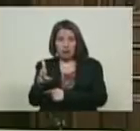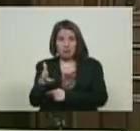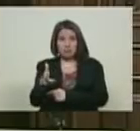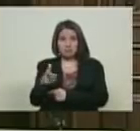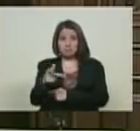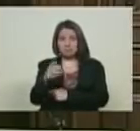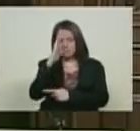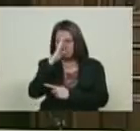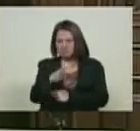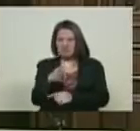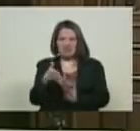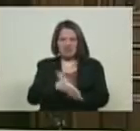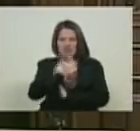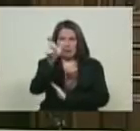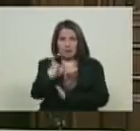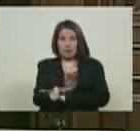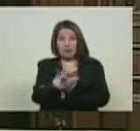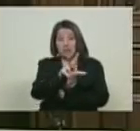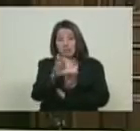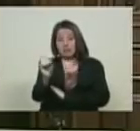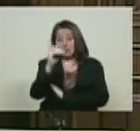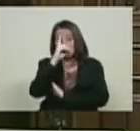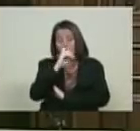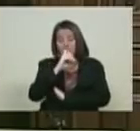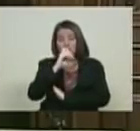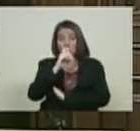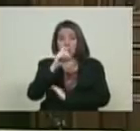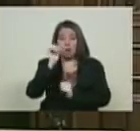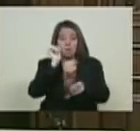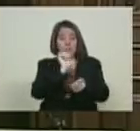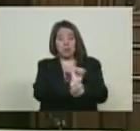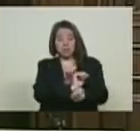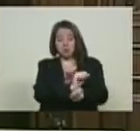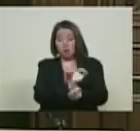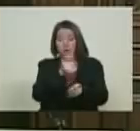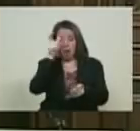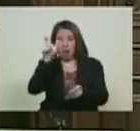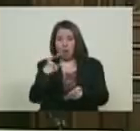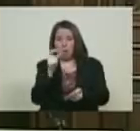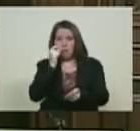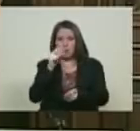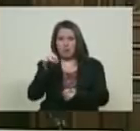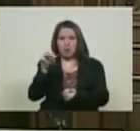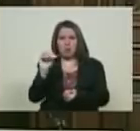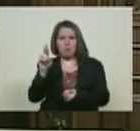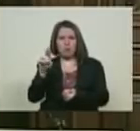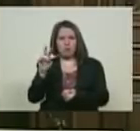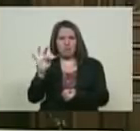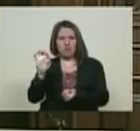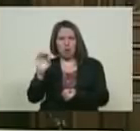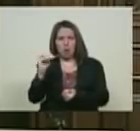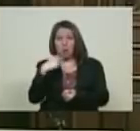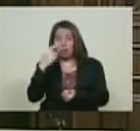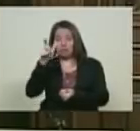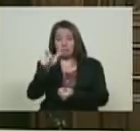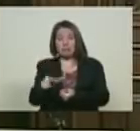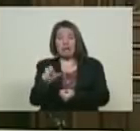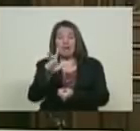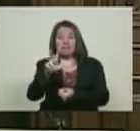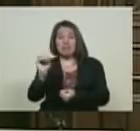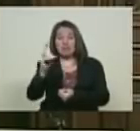sicario? 30 años de cárcel. Por la medida bajita, pues, 30 años de